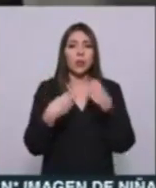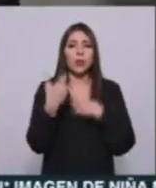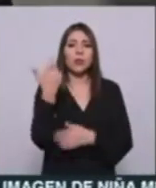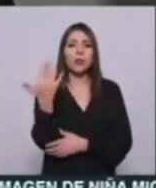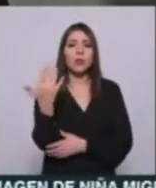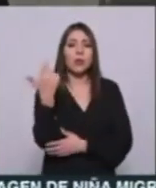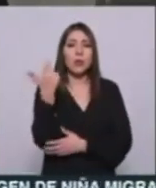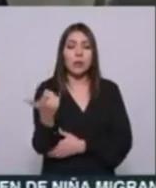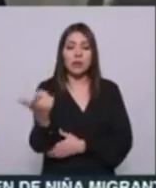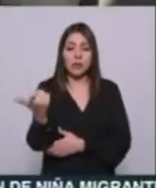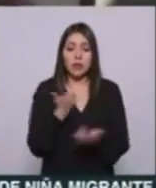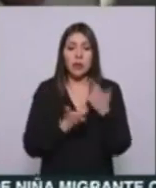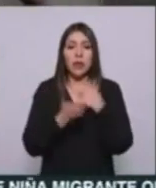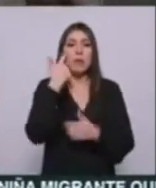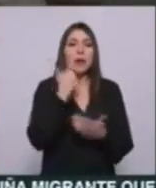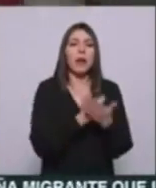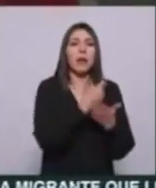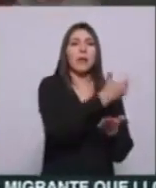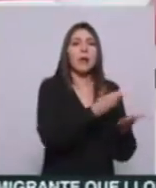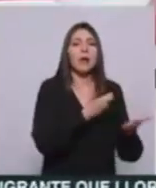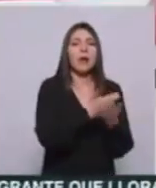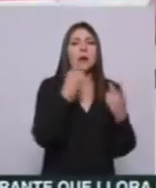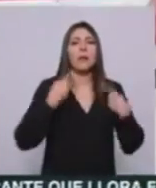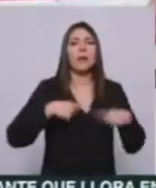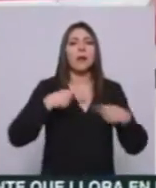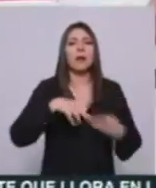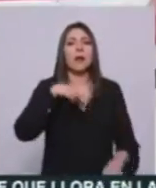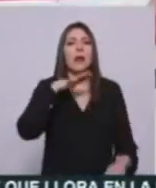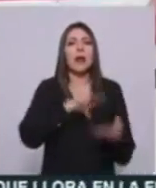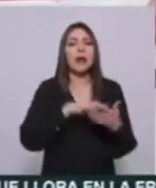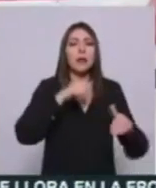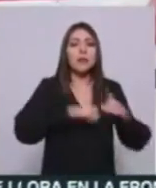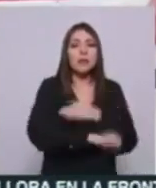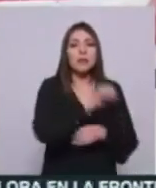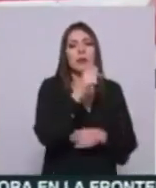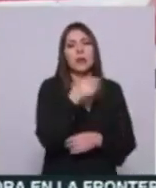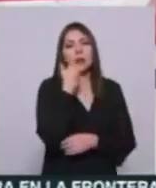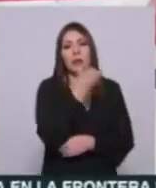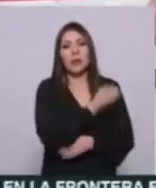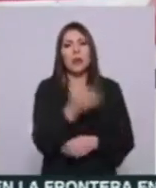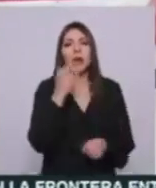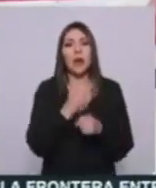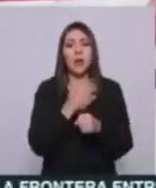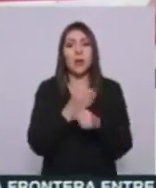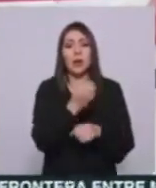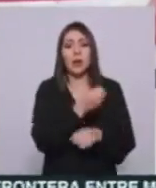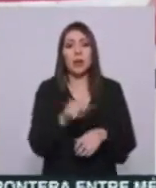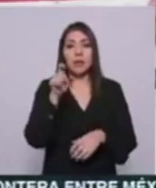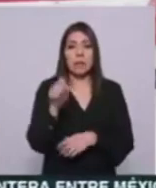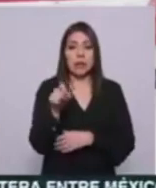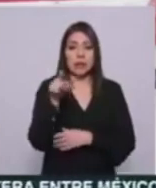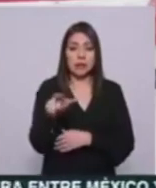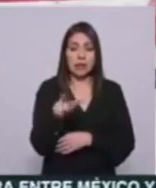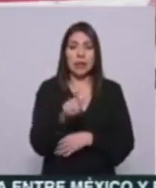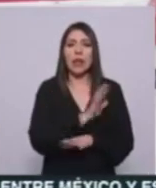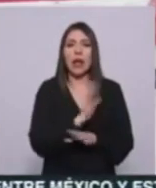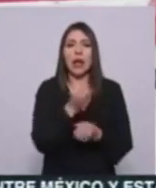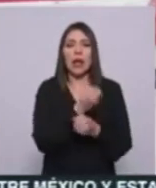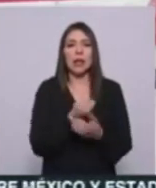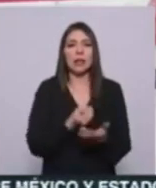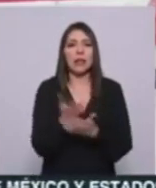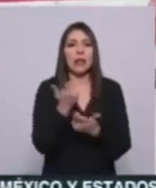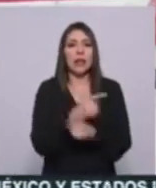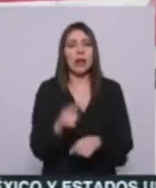para pagar la fianza de los presos. Actualmente todavía permanecen 17, de 27 que eran, 8 pudieron salir libres